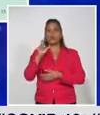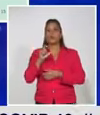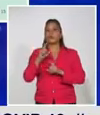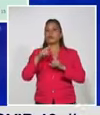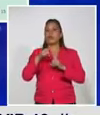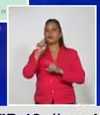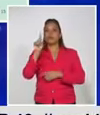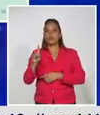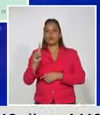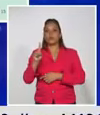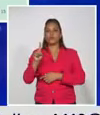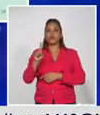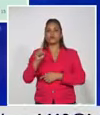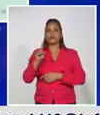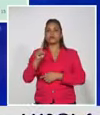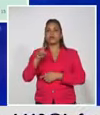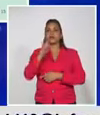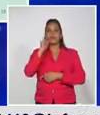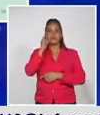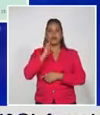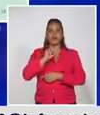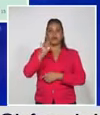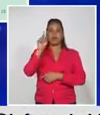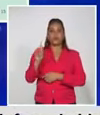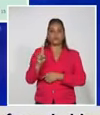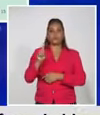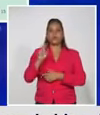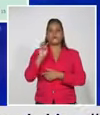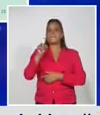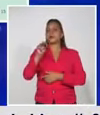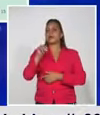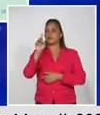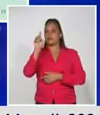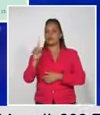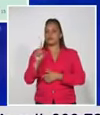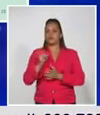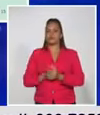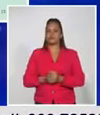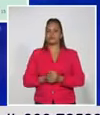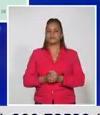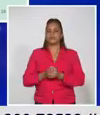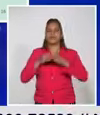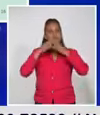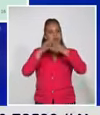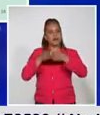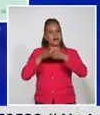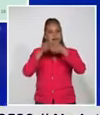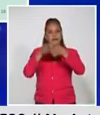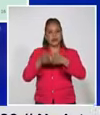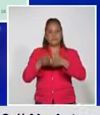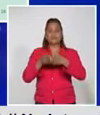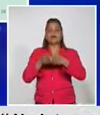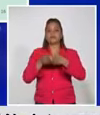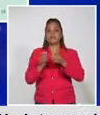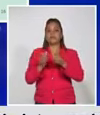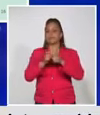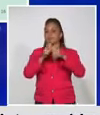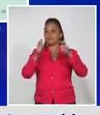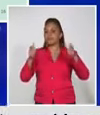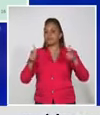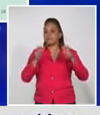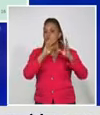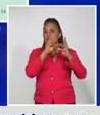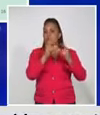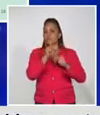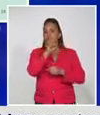de Mayarí, 1 de cada uno. Granma, muy elevado todavía el número,